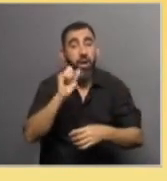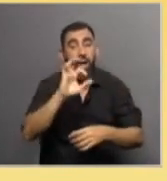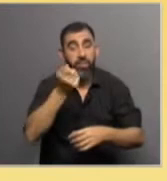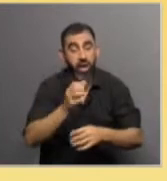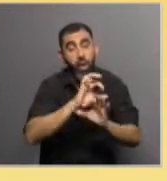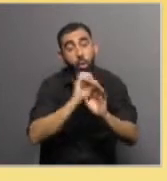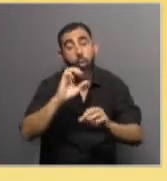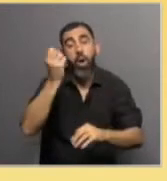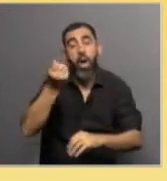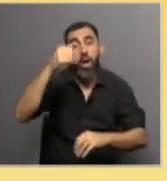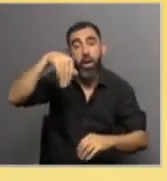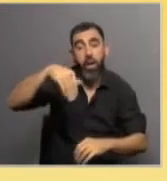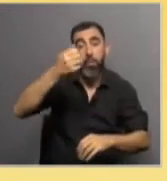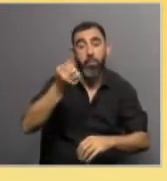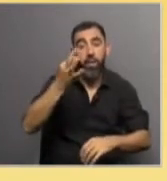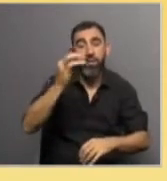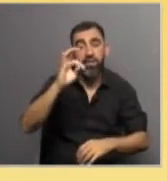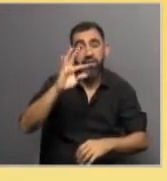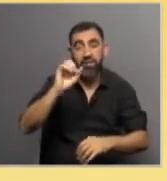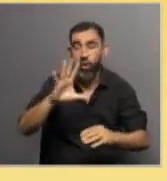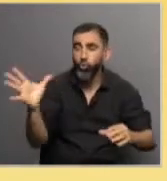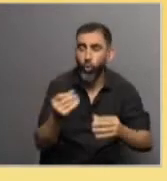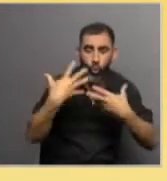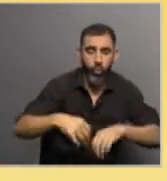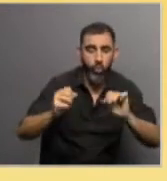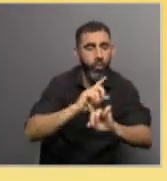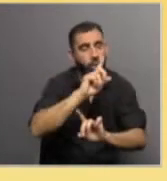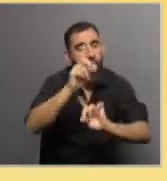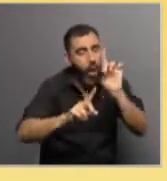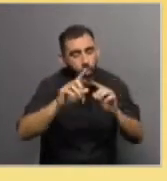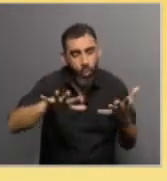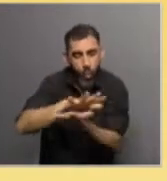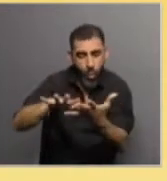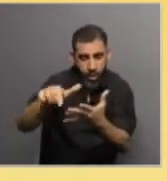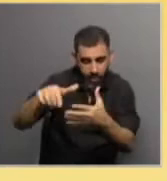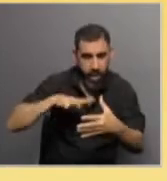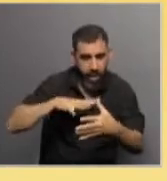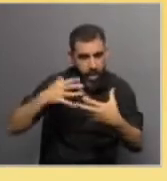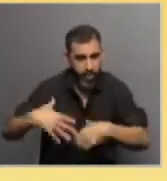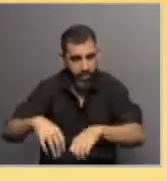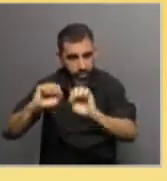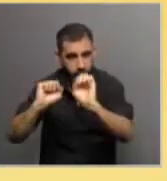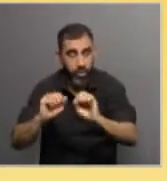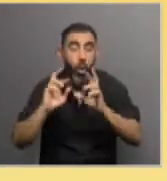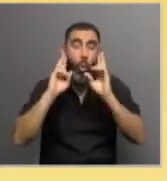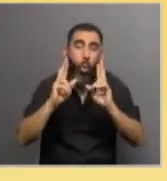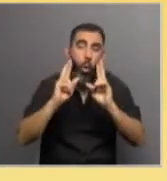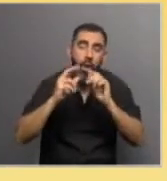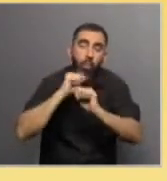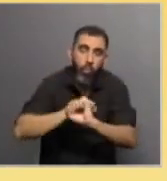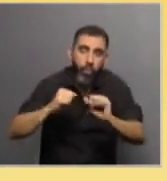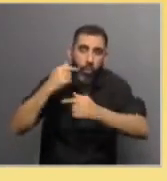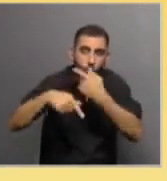en cualquier lugar de las coladas de lava, sino en determinados sectores y por lo tanto, ojalá que podamos